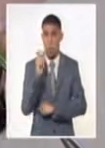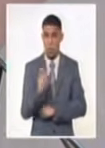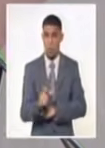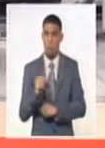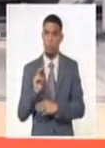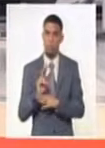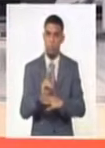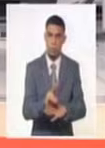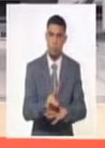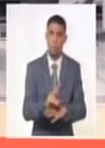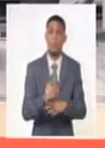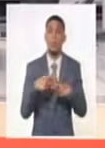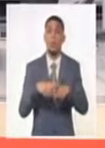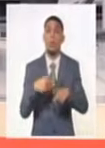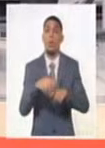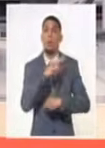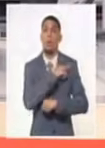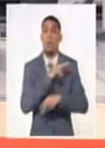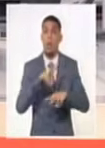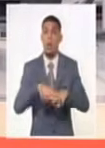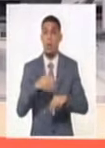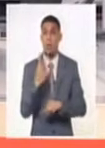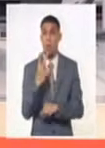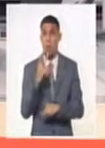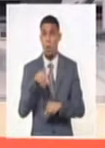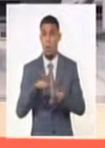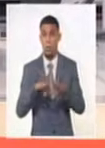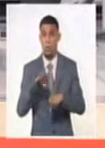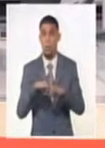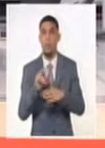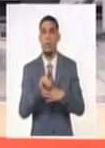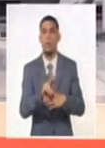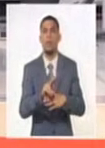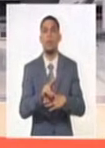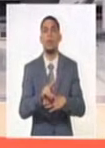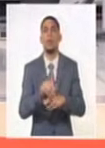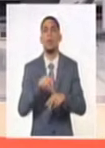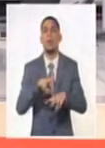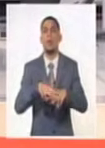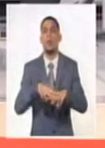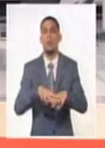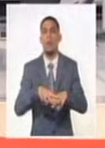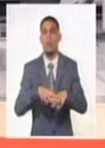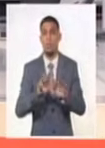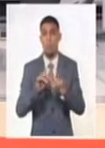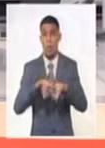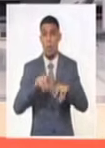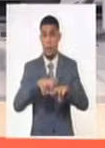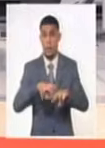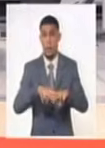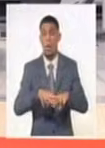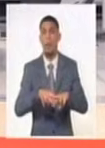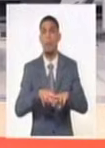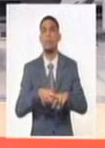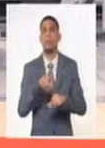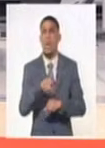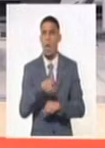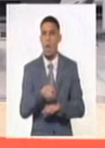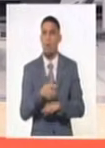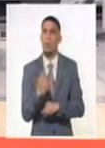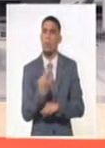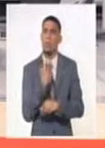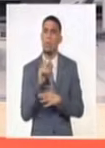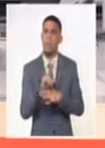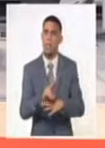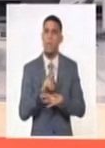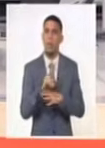En la Universidad de La Habana, lo vimos ahí. Estuve 2 veces en la Universidad de La Habana con jóvenes que manifiestan un grupo de preocupaciones, que recibimos preocupaciones de los jóvenes de todo el país, no son